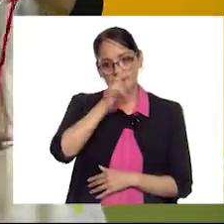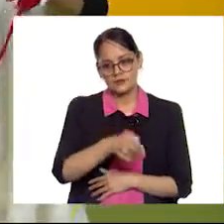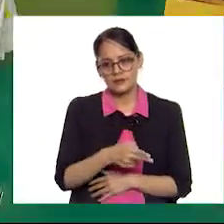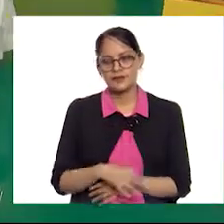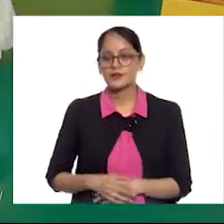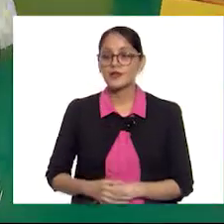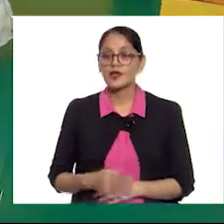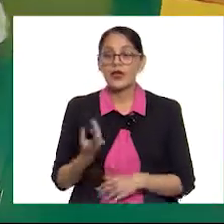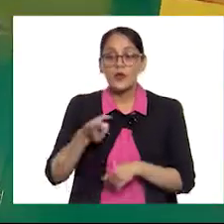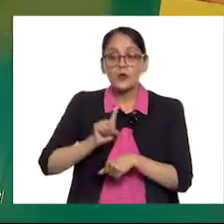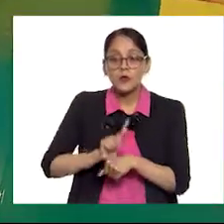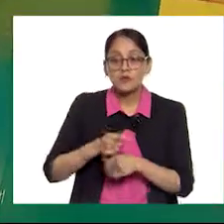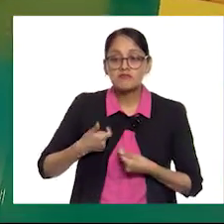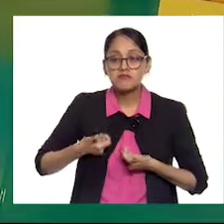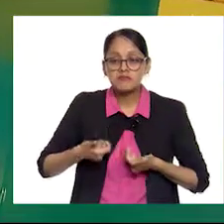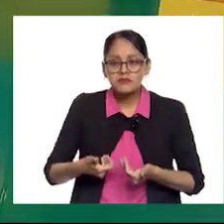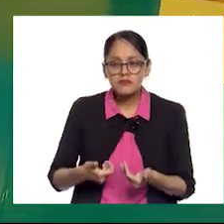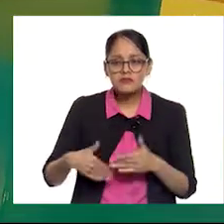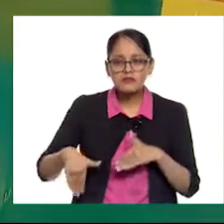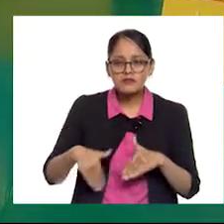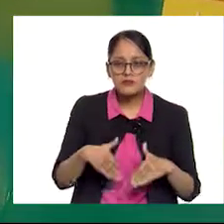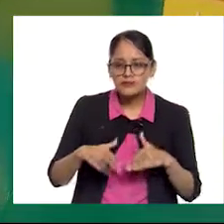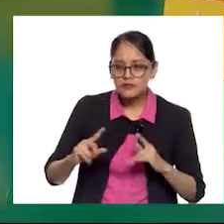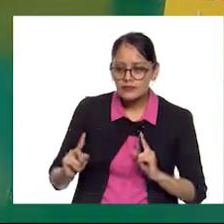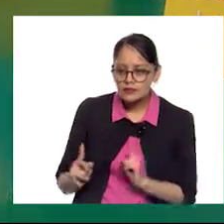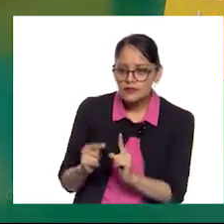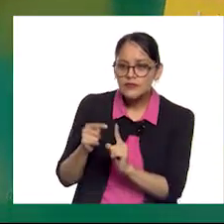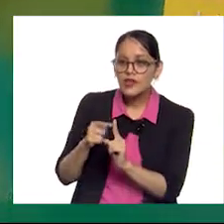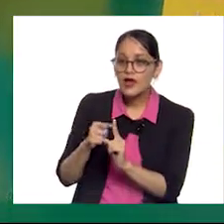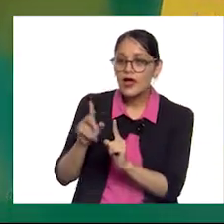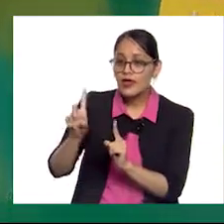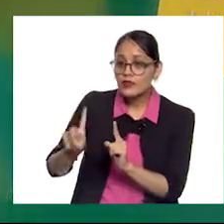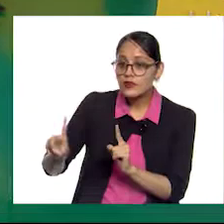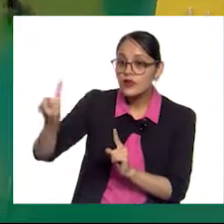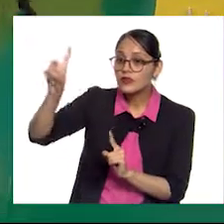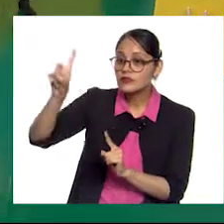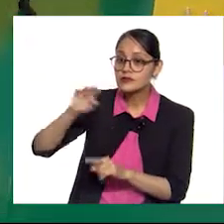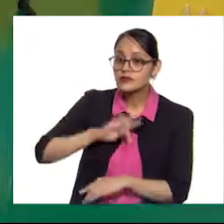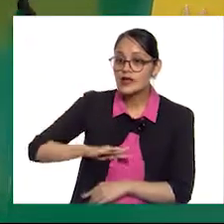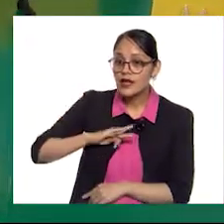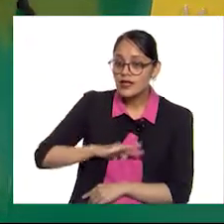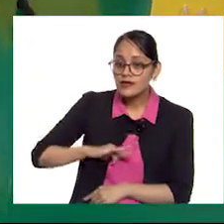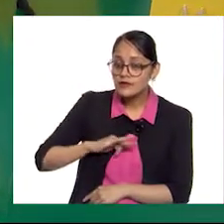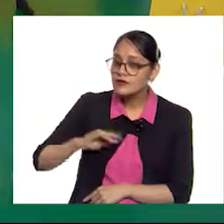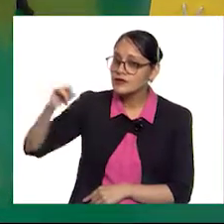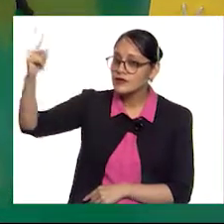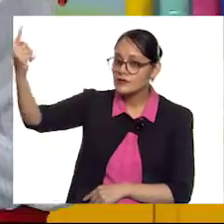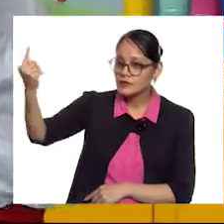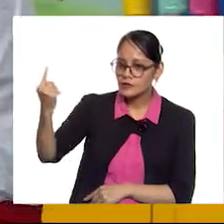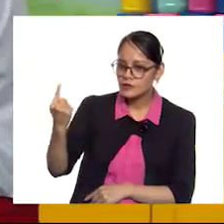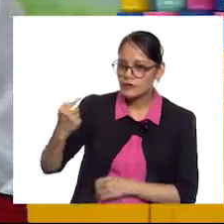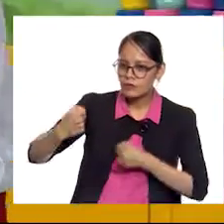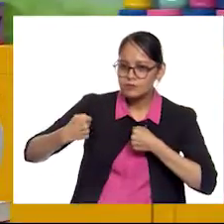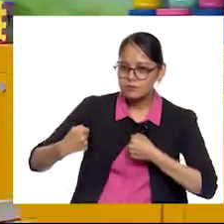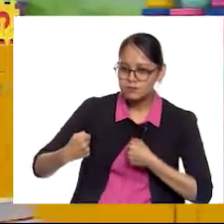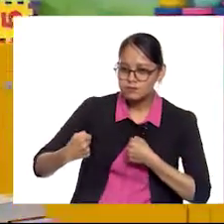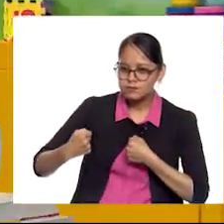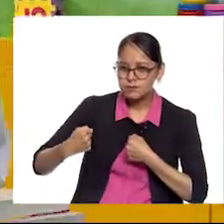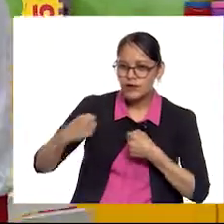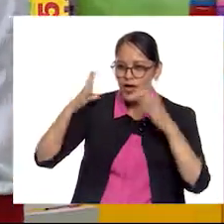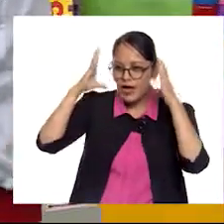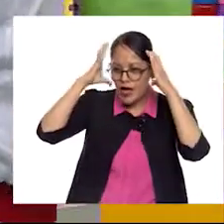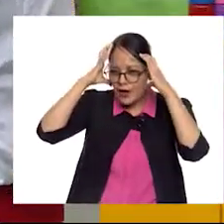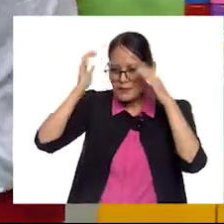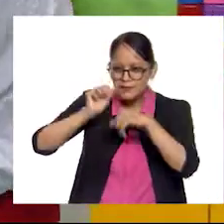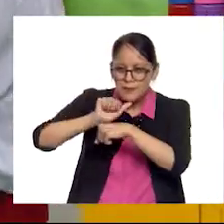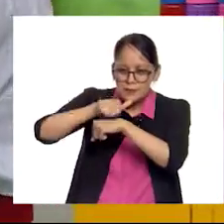Un día en el camino, Shanat se encontraría con el dios de la felicidad, un dios gordo, de cabeza